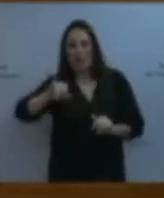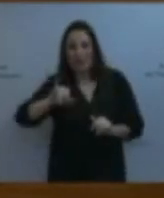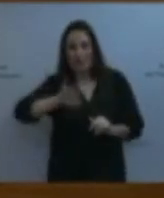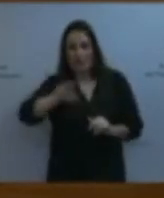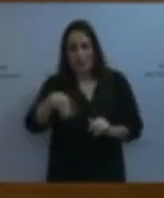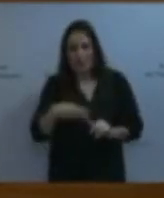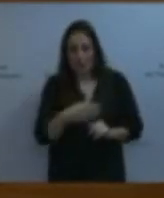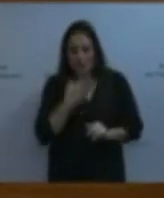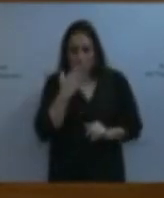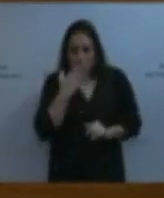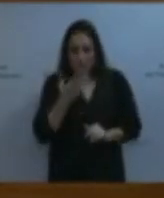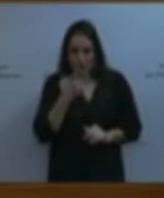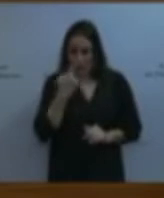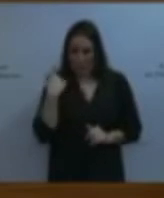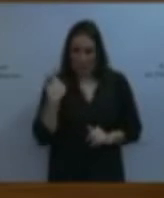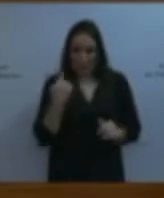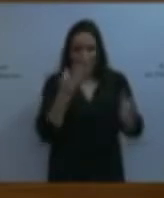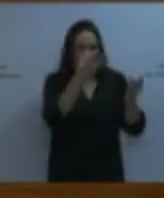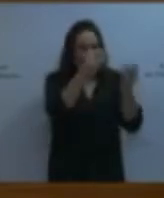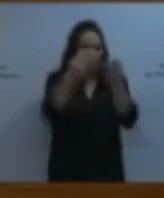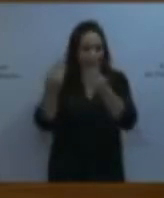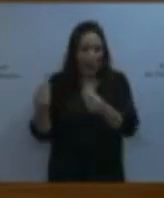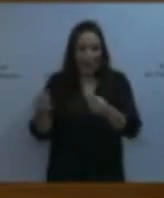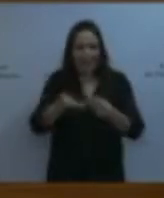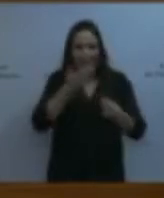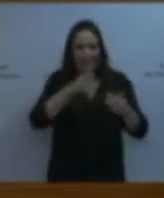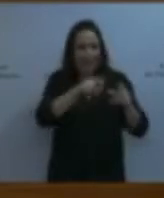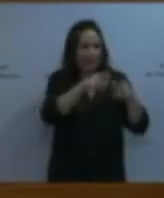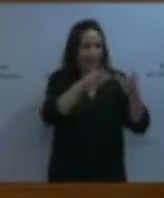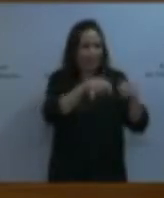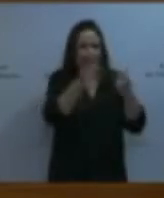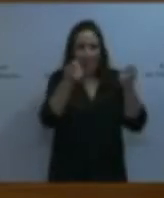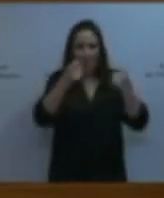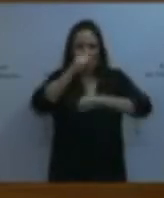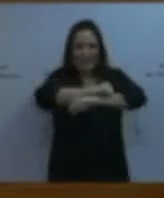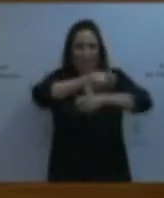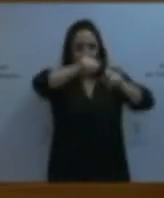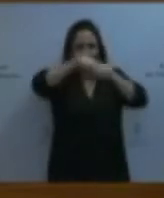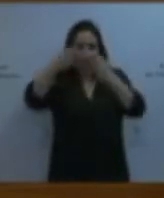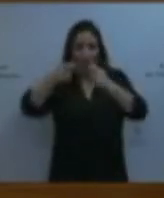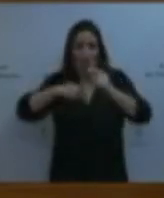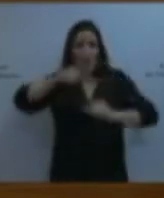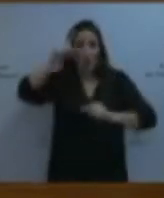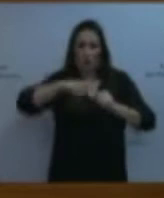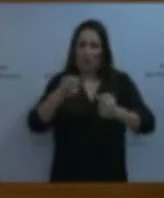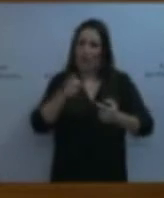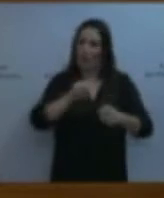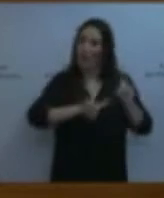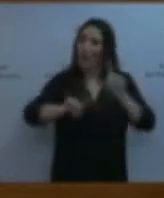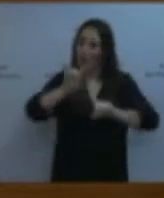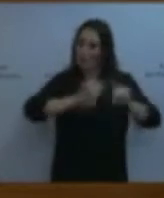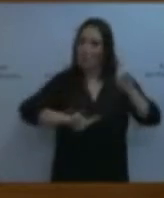año pasado. Humedades, averías en calderas, ventanas rotas, comunidades donde se viven situaciones de conflictividad